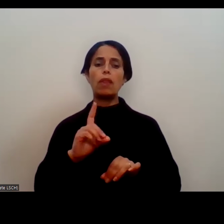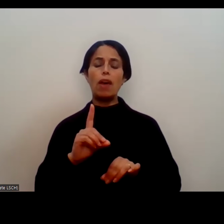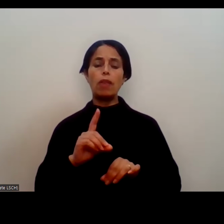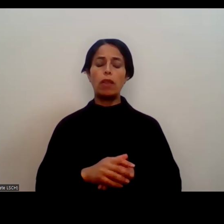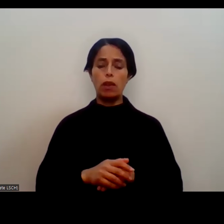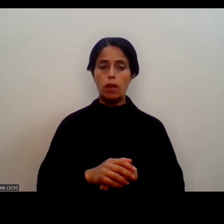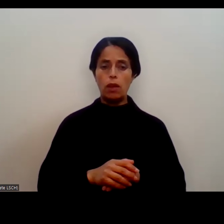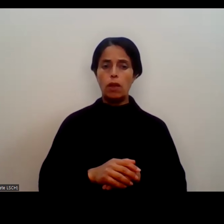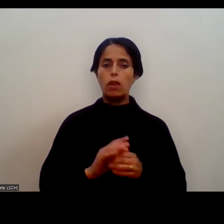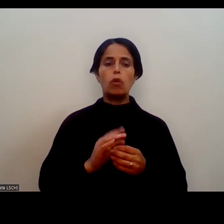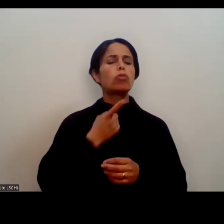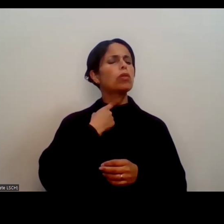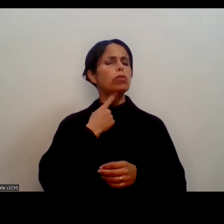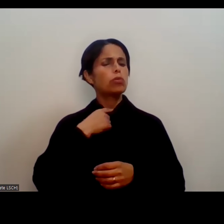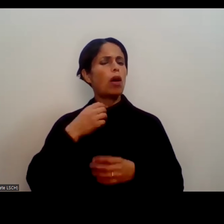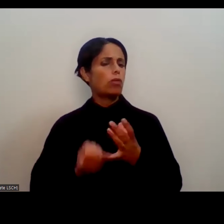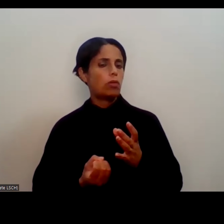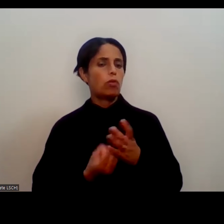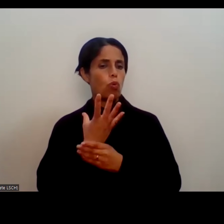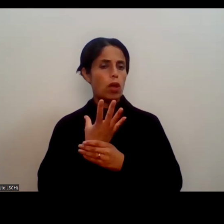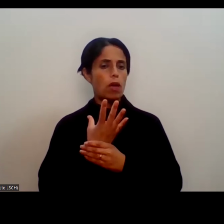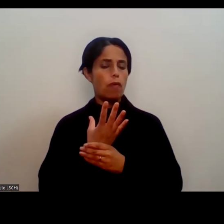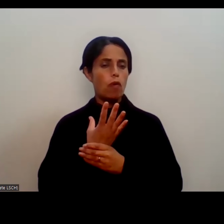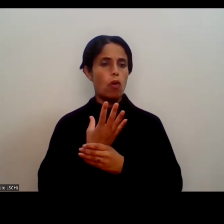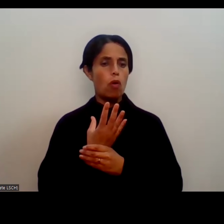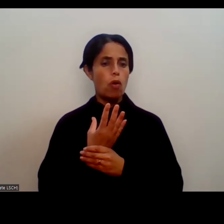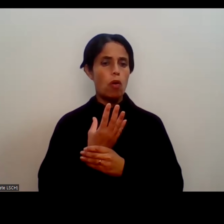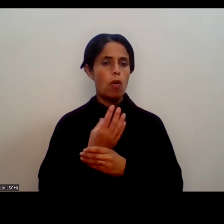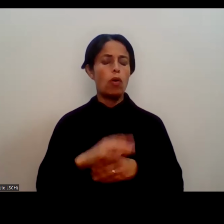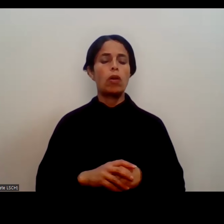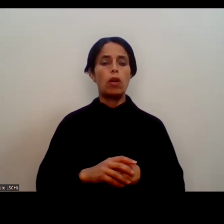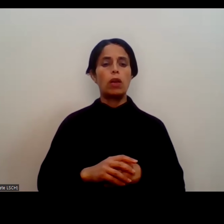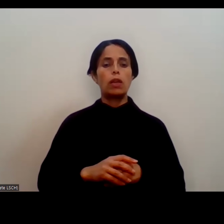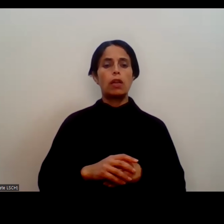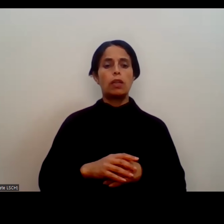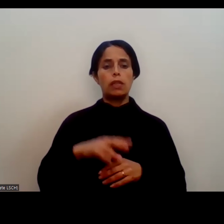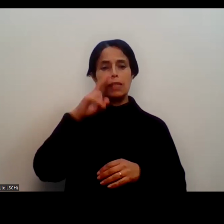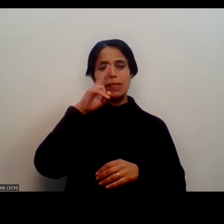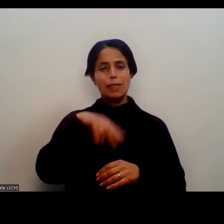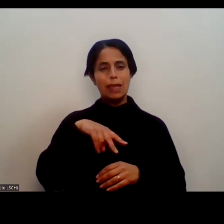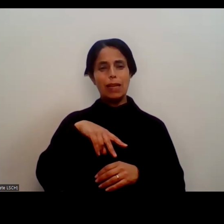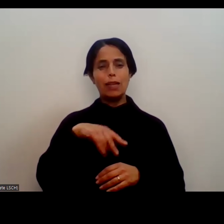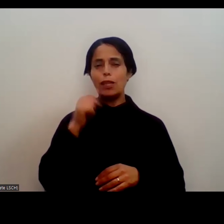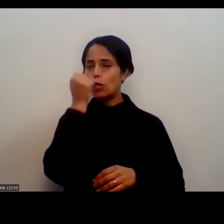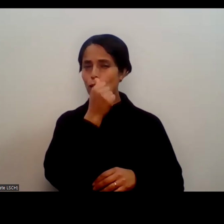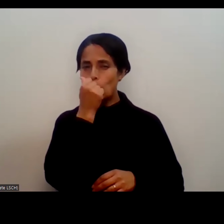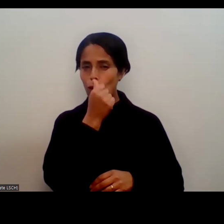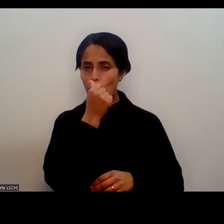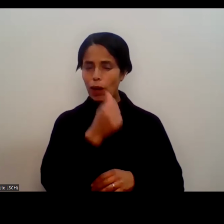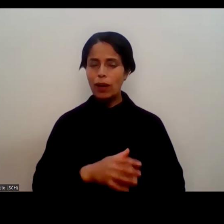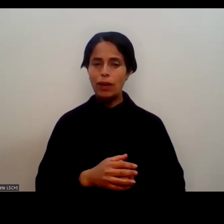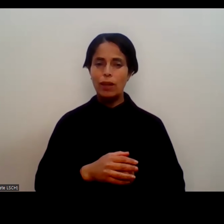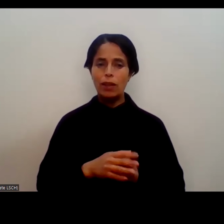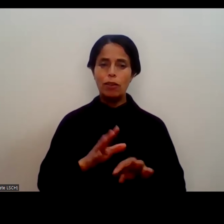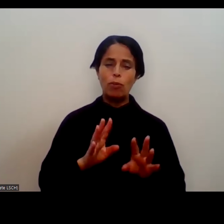muy interesante, nuevo, alucinante per se, sin drogas. Es como entre